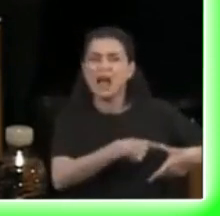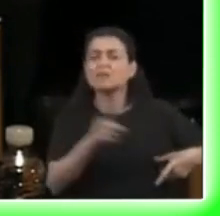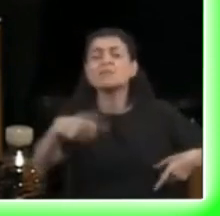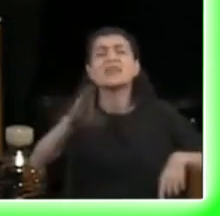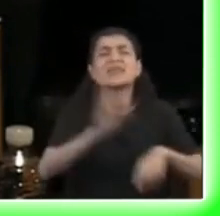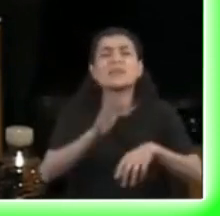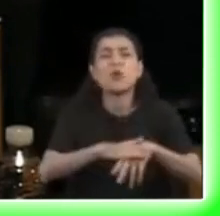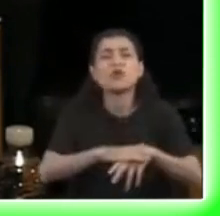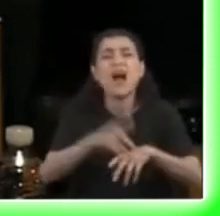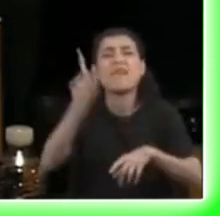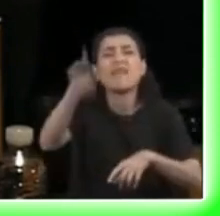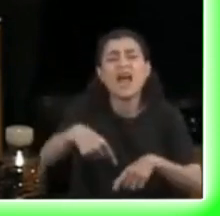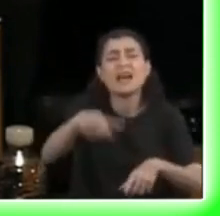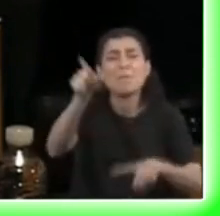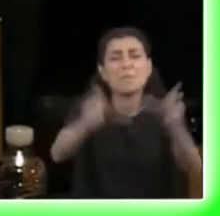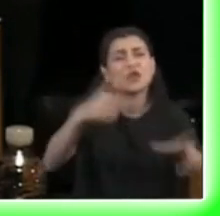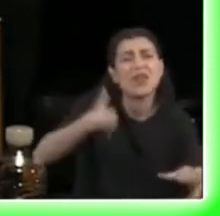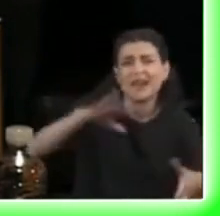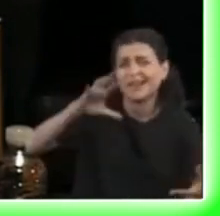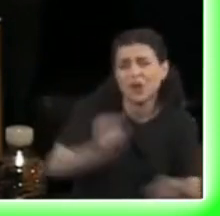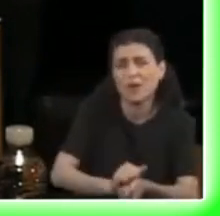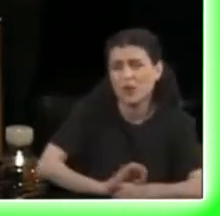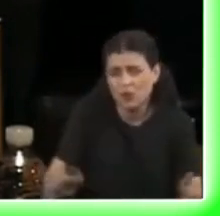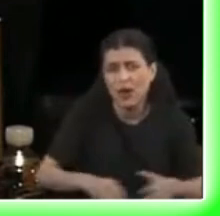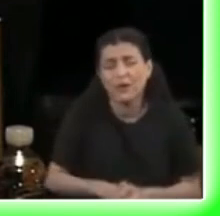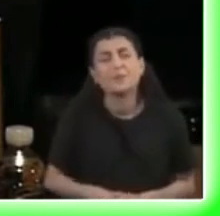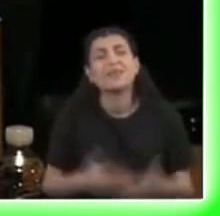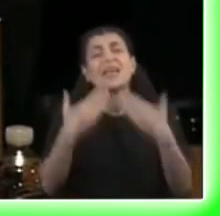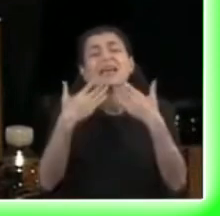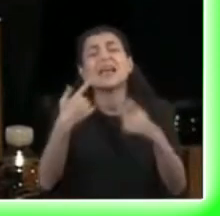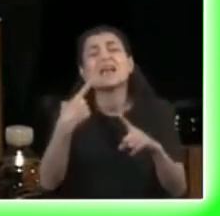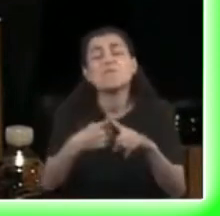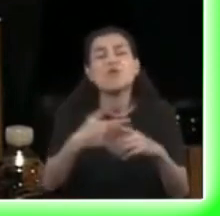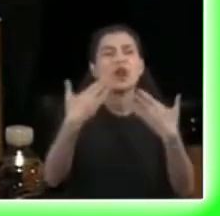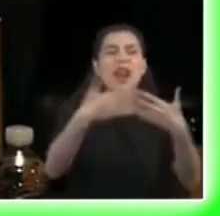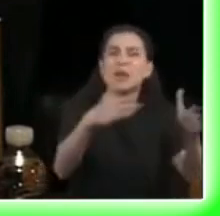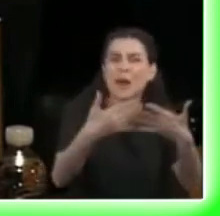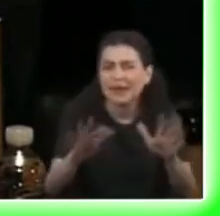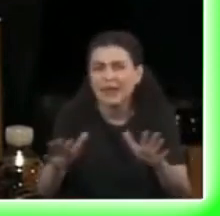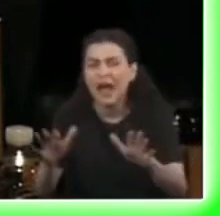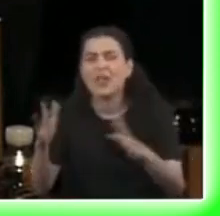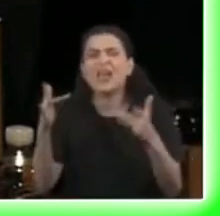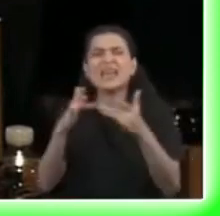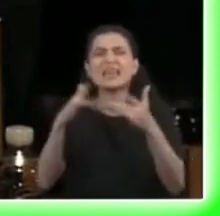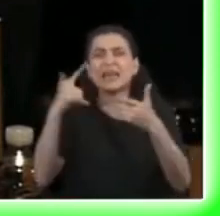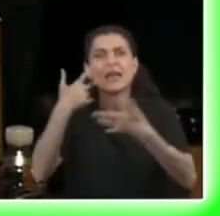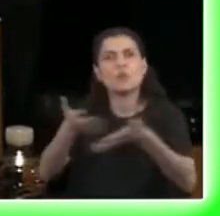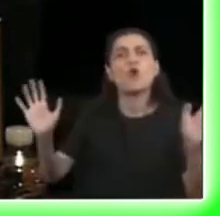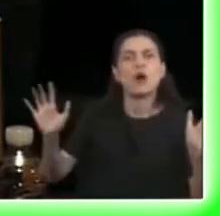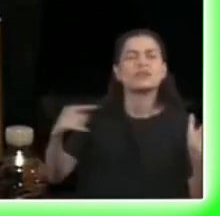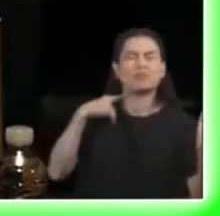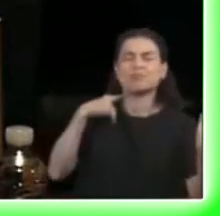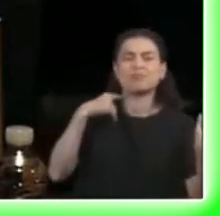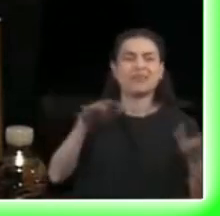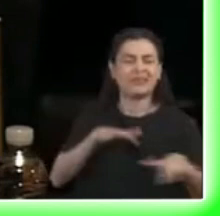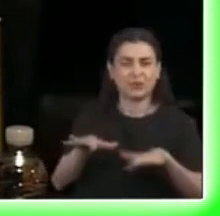por ejemplo. Porque es precisamente la libertad y la horizontalidad de las redes lo que pone en jaque su monopolio de la verdad y